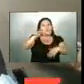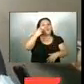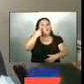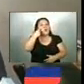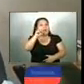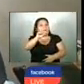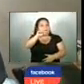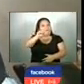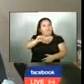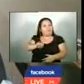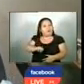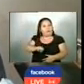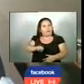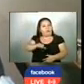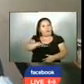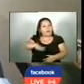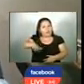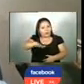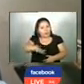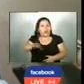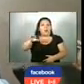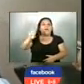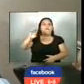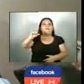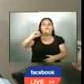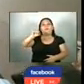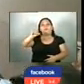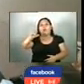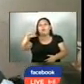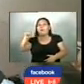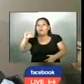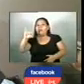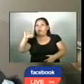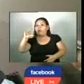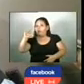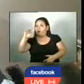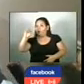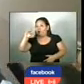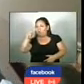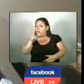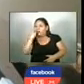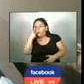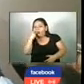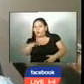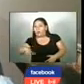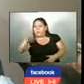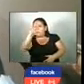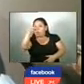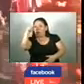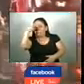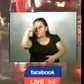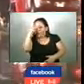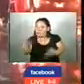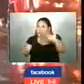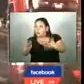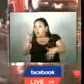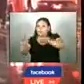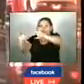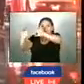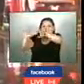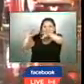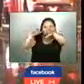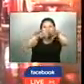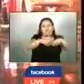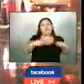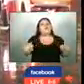de la península de Baja California, en la costa de México, que eso también pudiese tener alguna afectación. Sumado